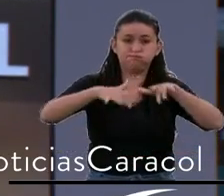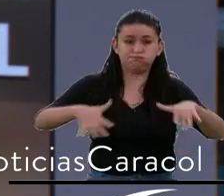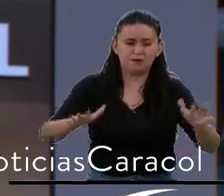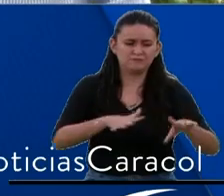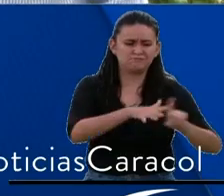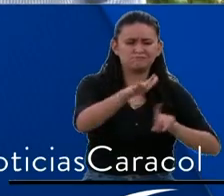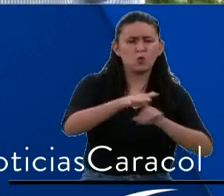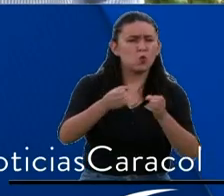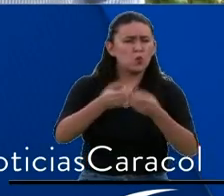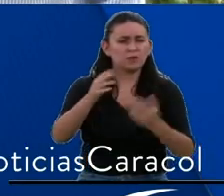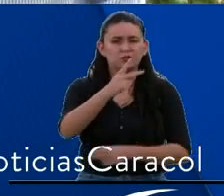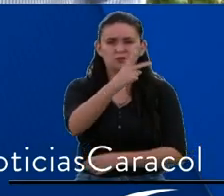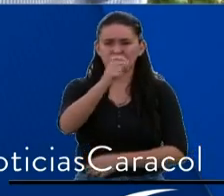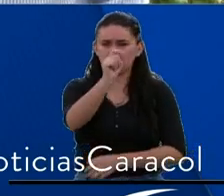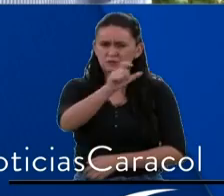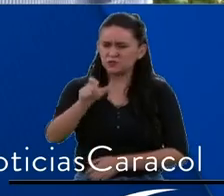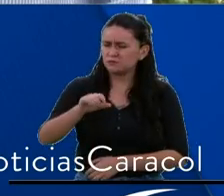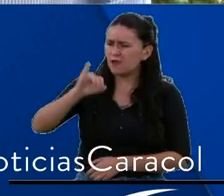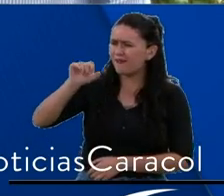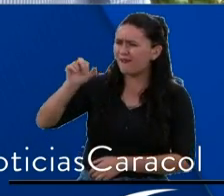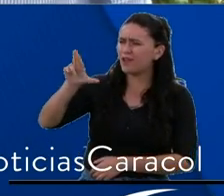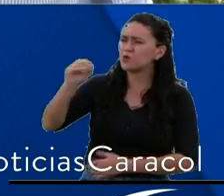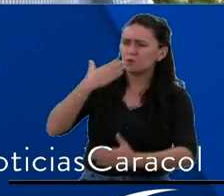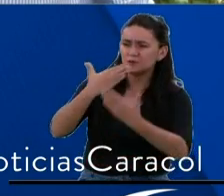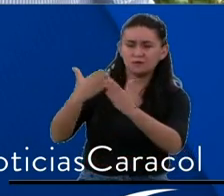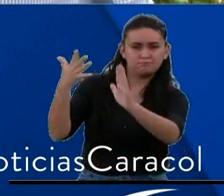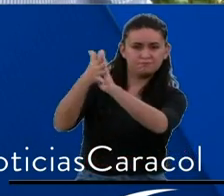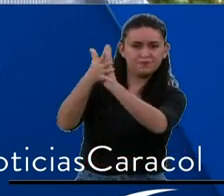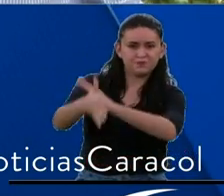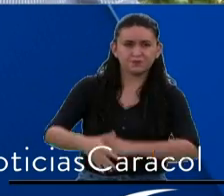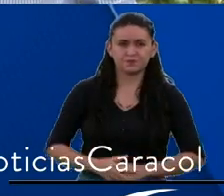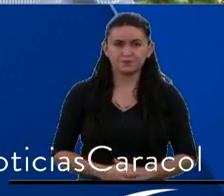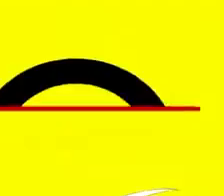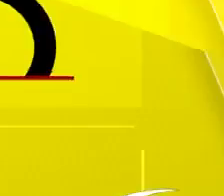están afectadas. Jairo Niño, ¿cuál es la situación hasta ahora?